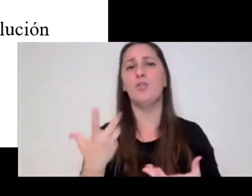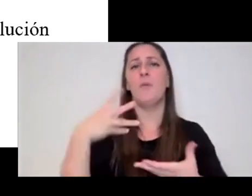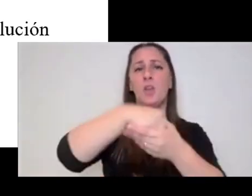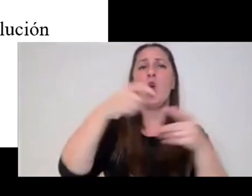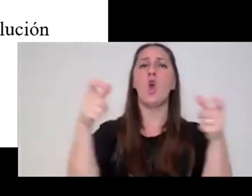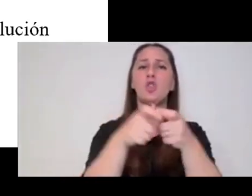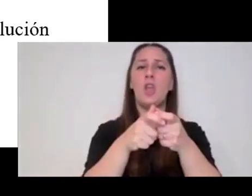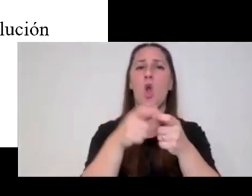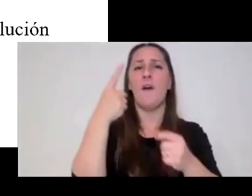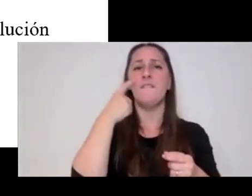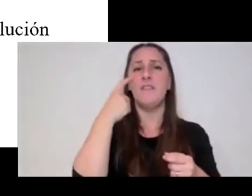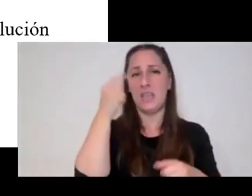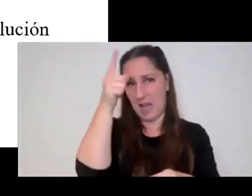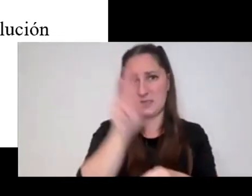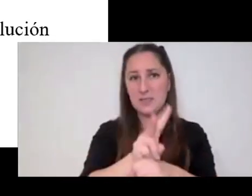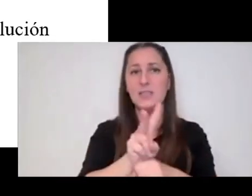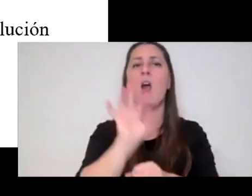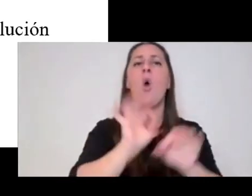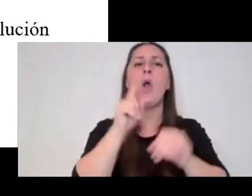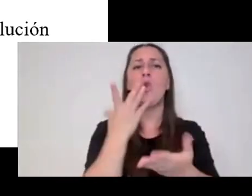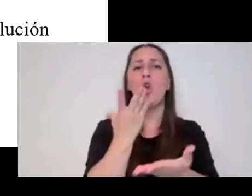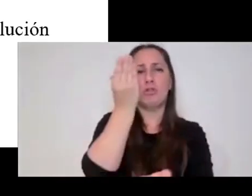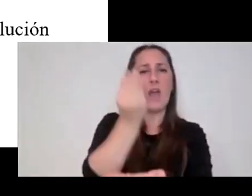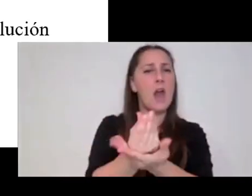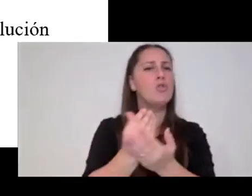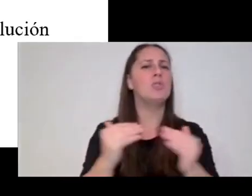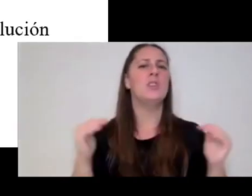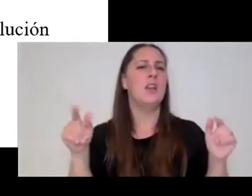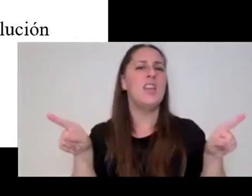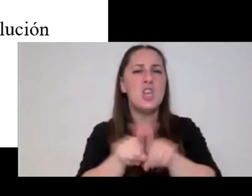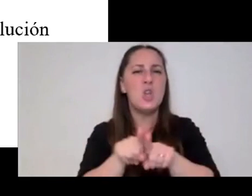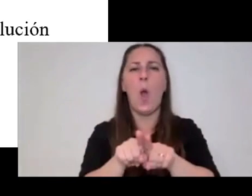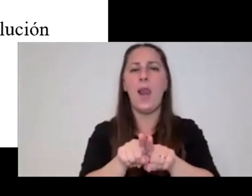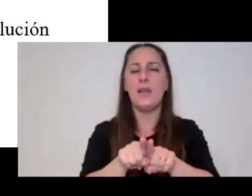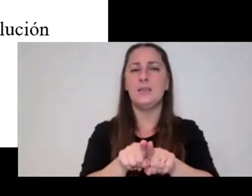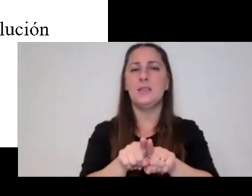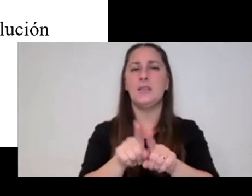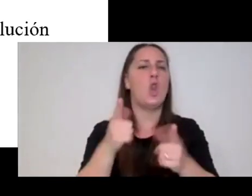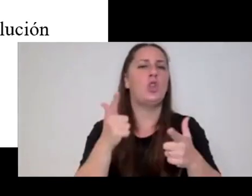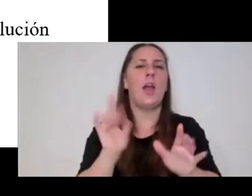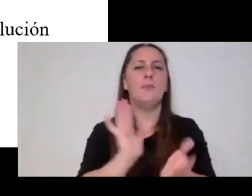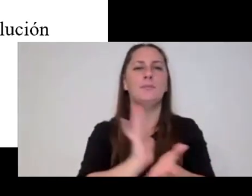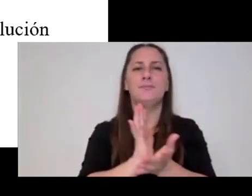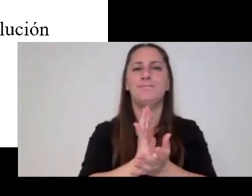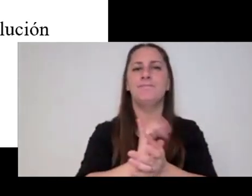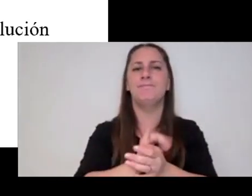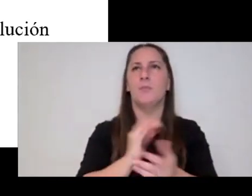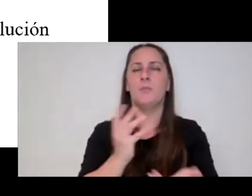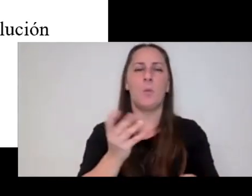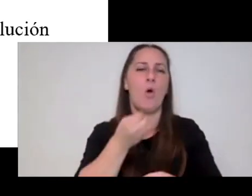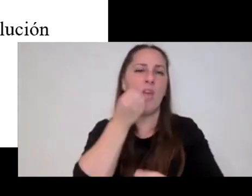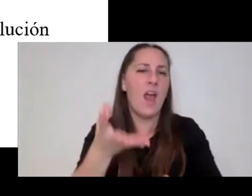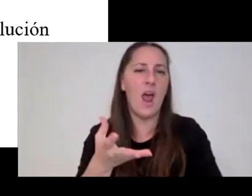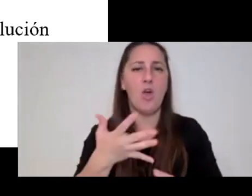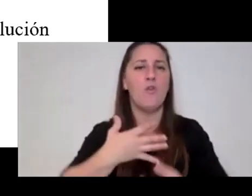o aquellos que ocupen cargos equivalentes que no se encuentren denunciados formalmente o querellados en